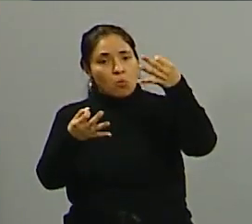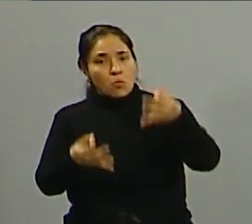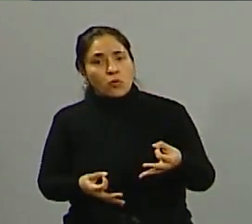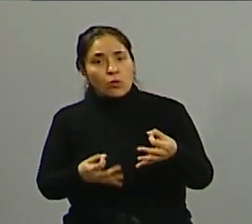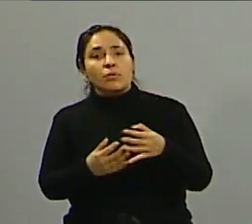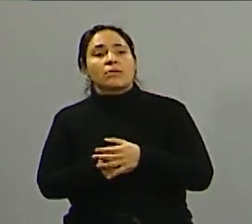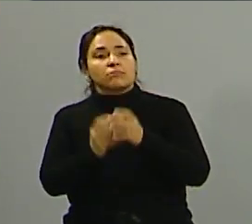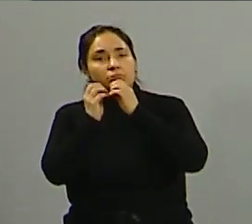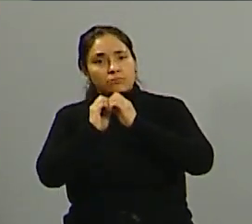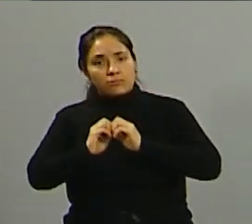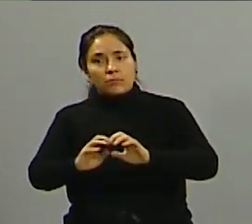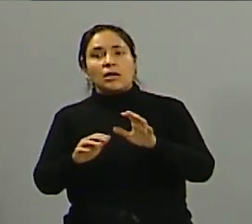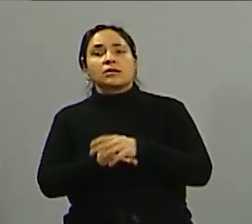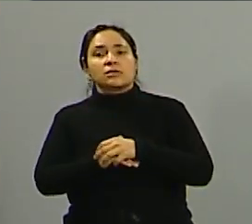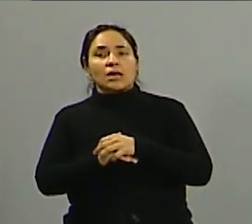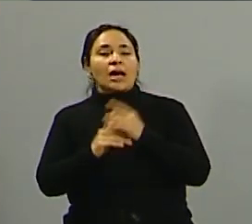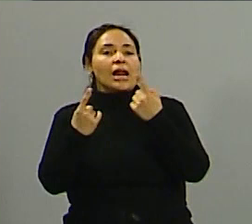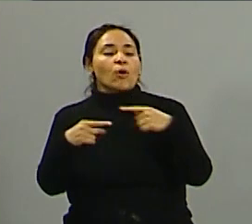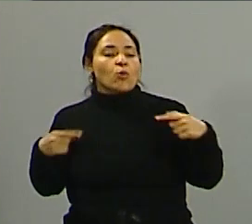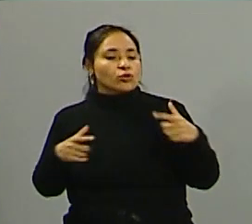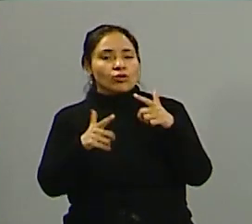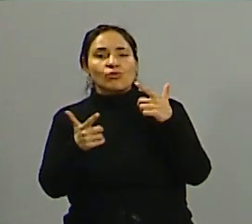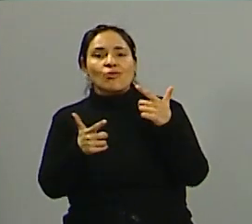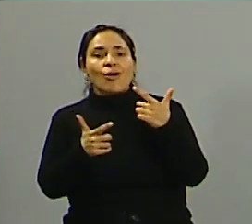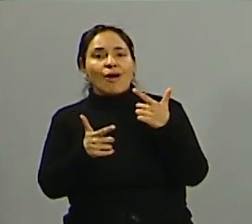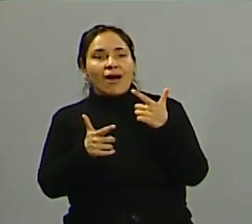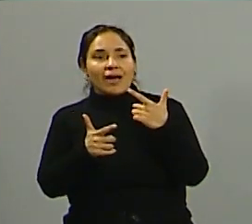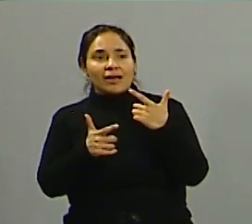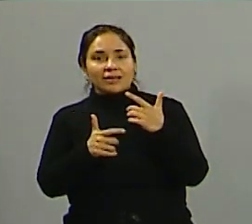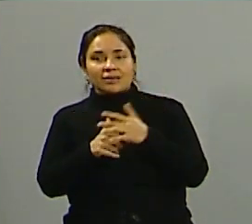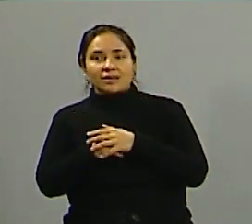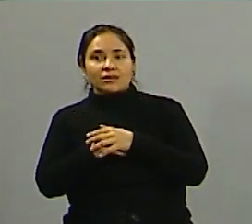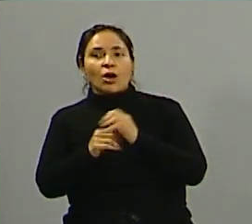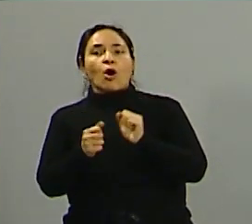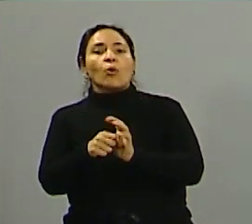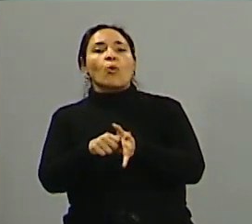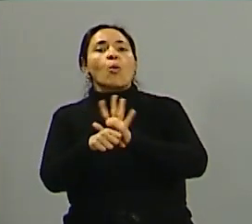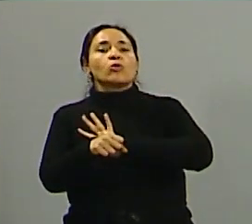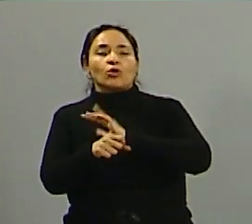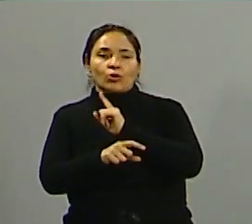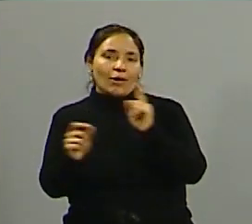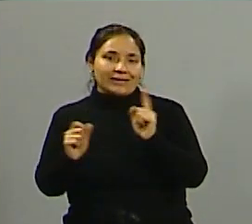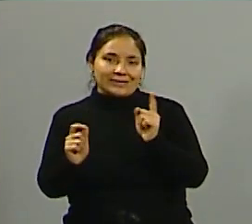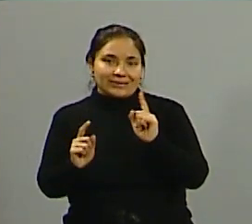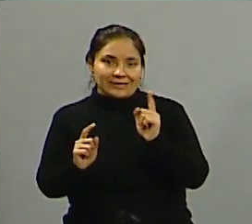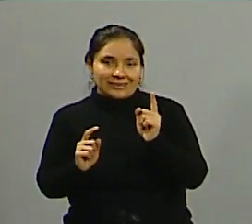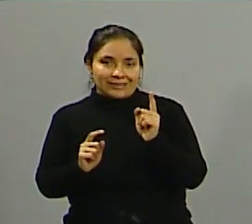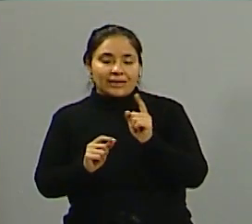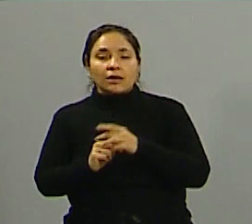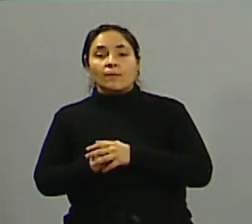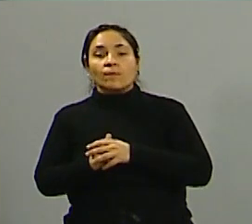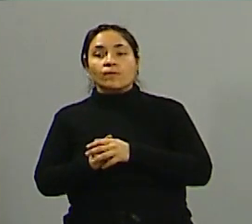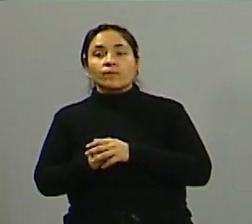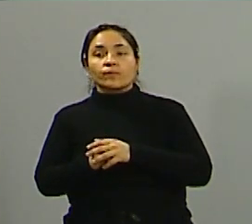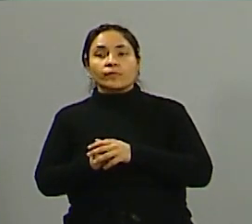pero bueno, nada, no tiene recursos, y esta falta de recursos no es Cuyo. No es Cuyo, ¿no? Por eso él